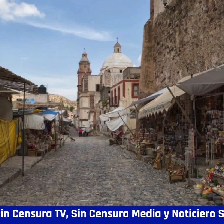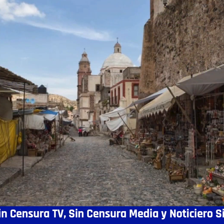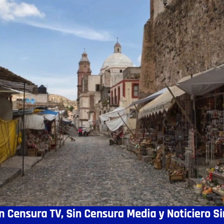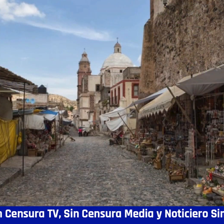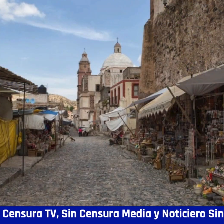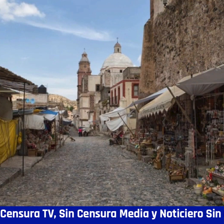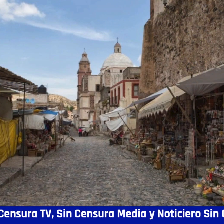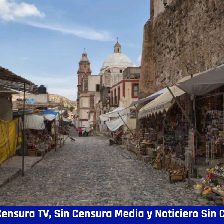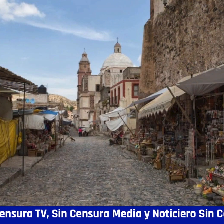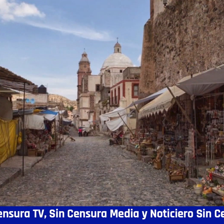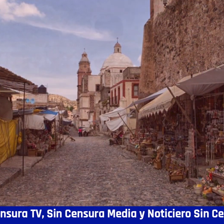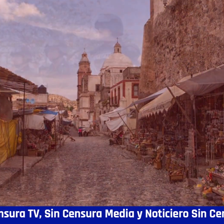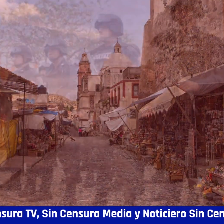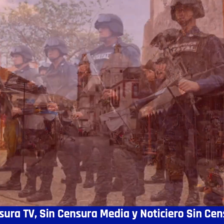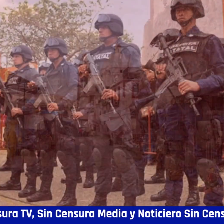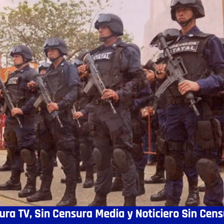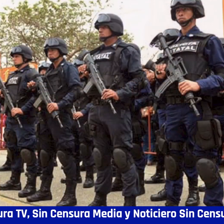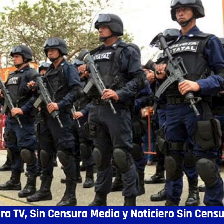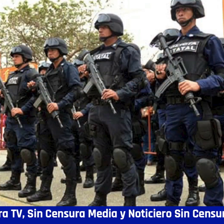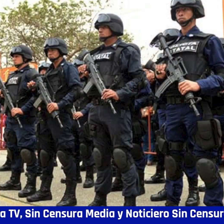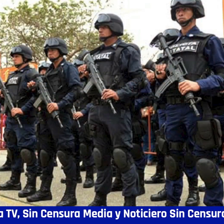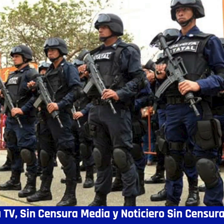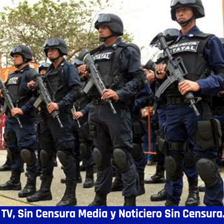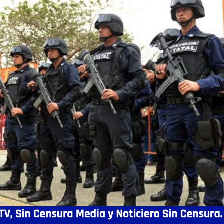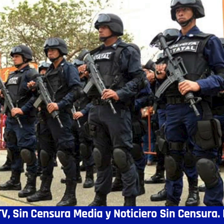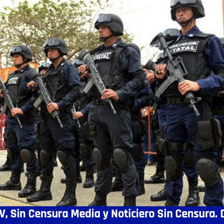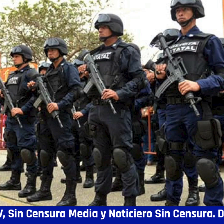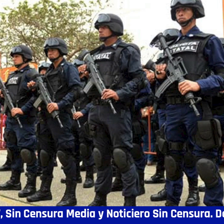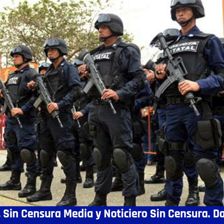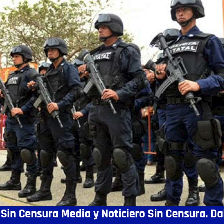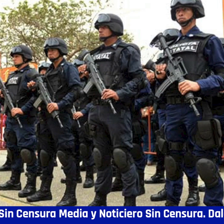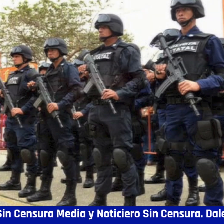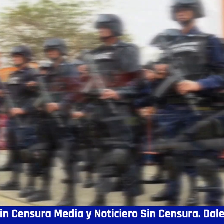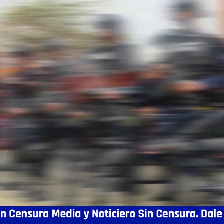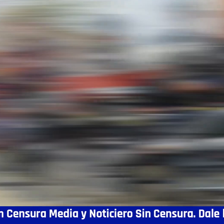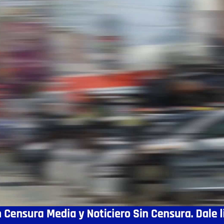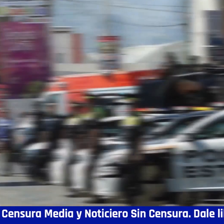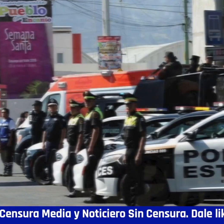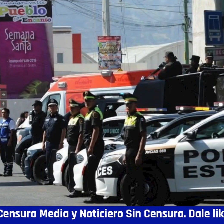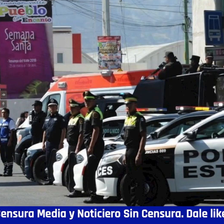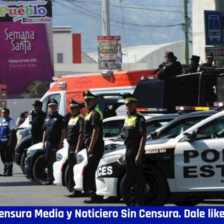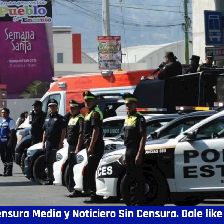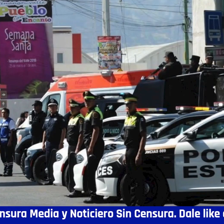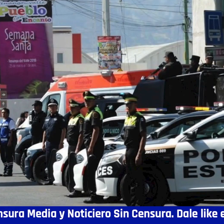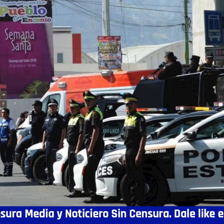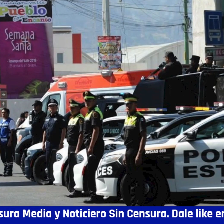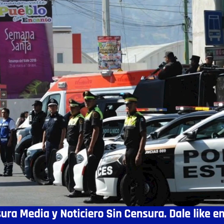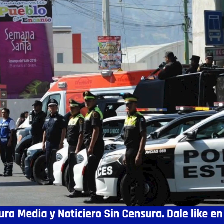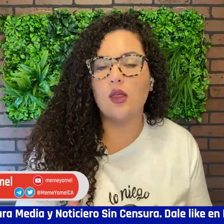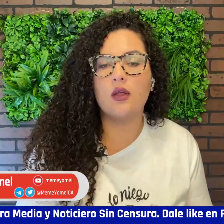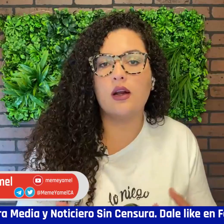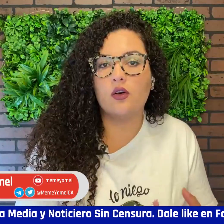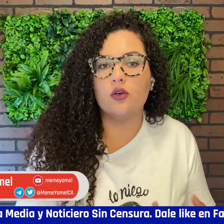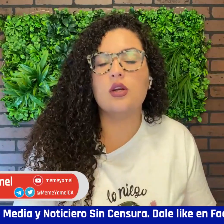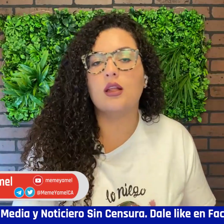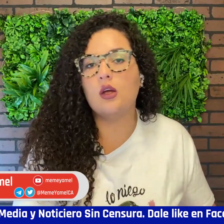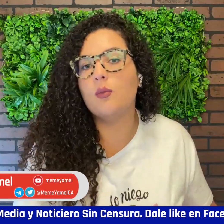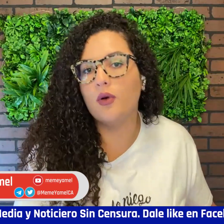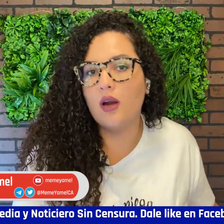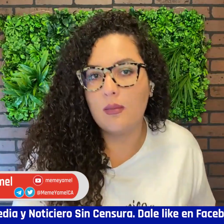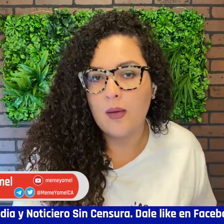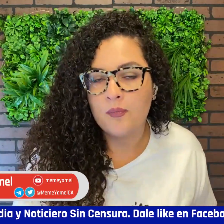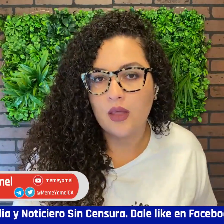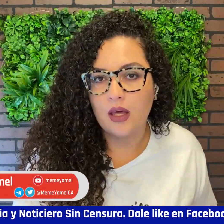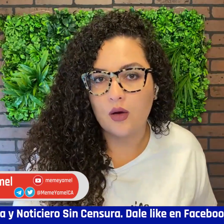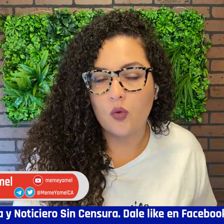por delincuencia organizada, no importa si es mujer o no, la asesinaron por delincuencia organizada. Y así se lava las manos el Estado de reconocer que tiene